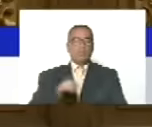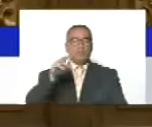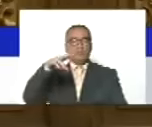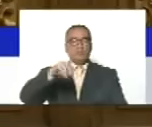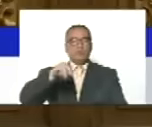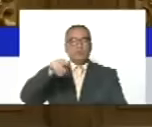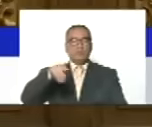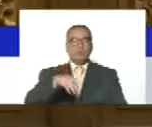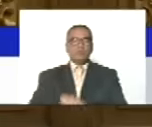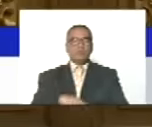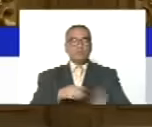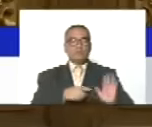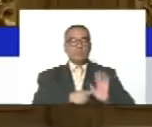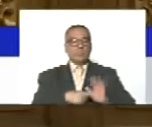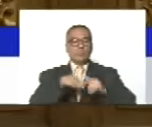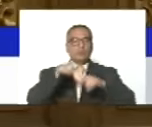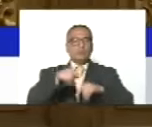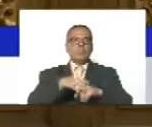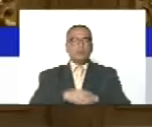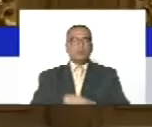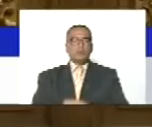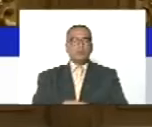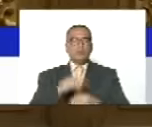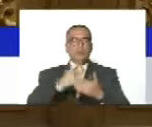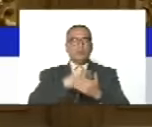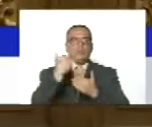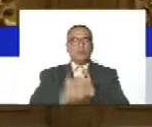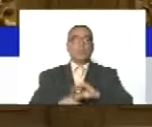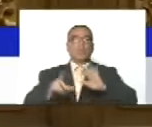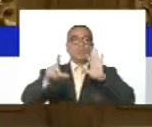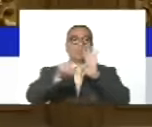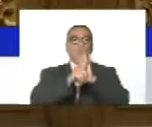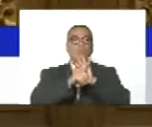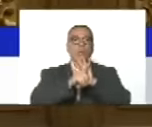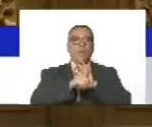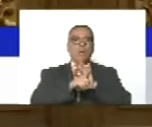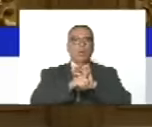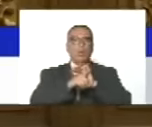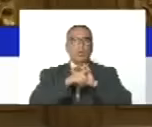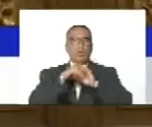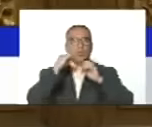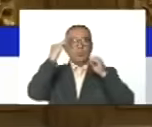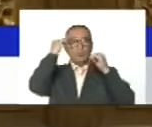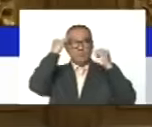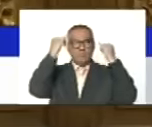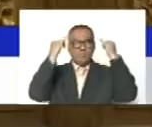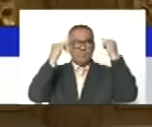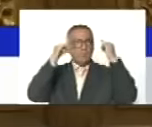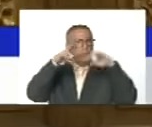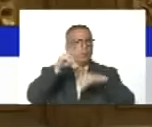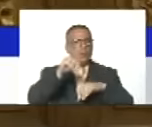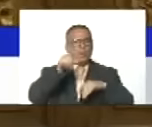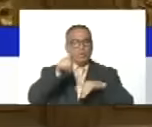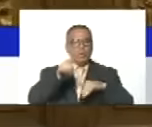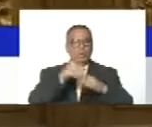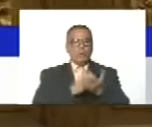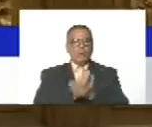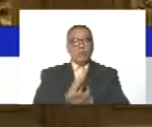una ley, de proponer un proyecto de ley improvisado. Es un recorrido